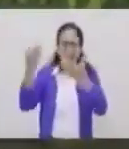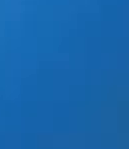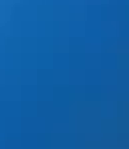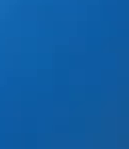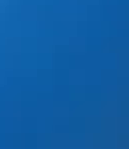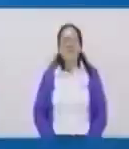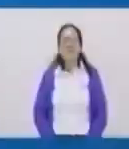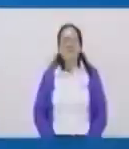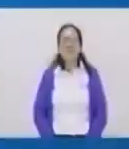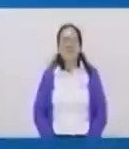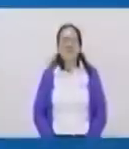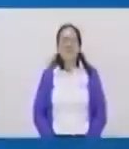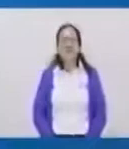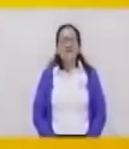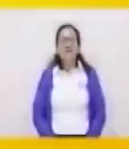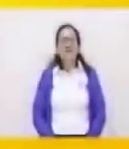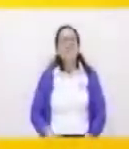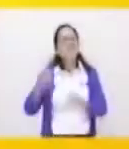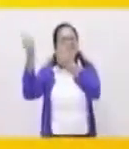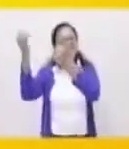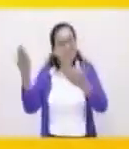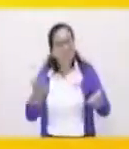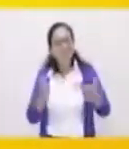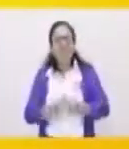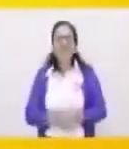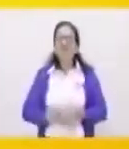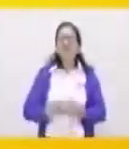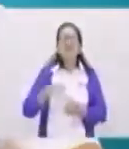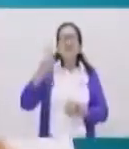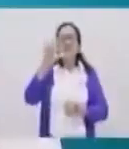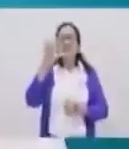¡Bienvenidos! ¡Luca! ¡Luca!